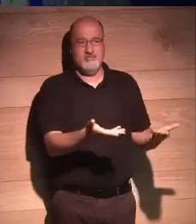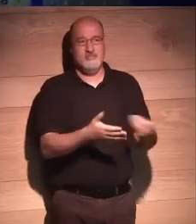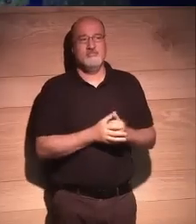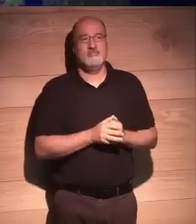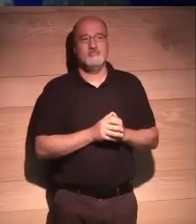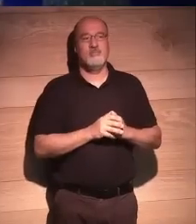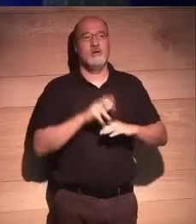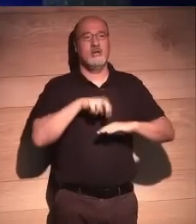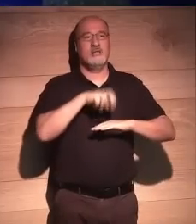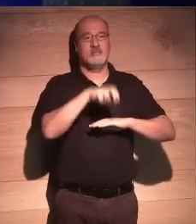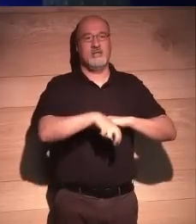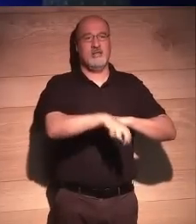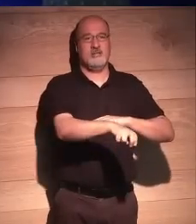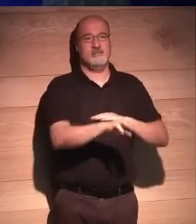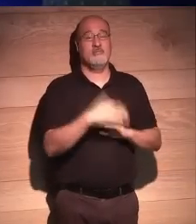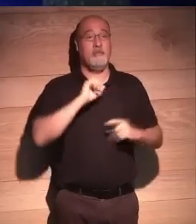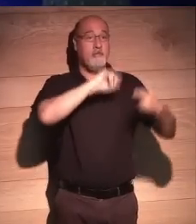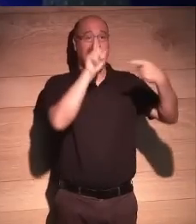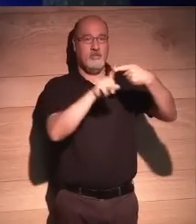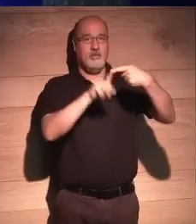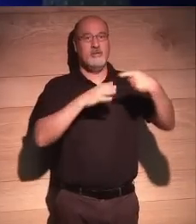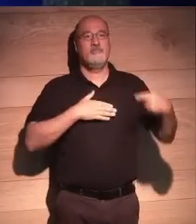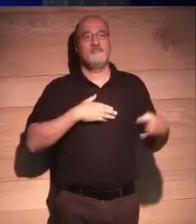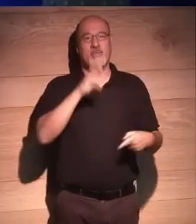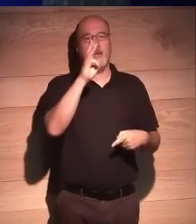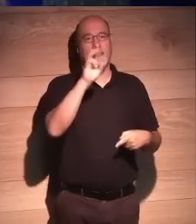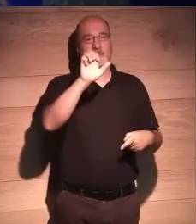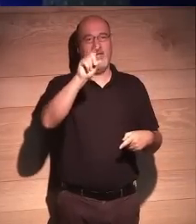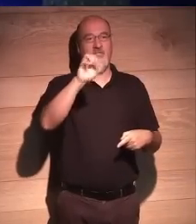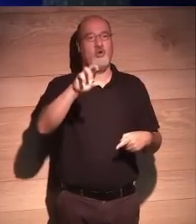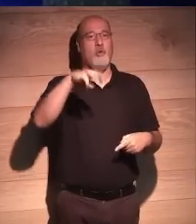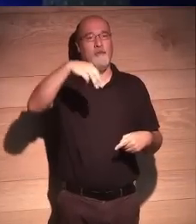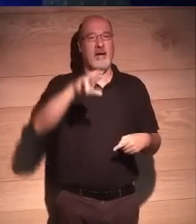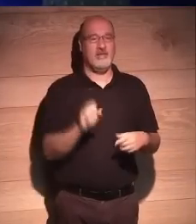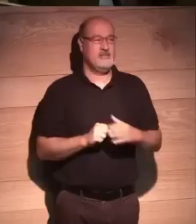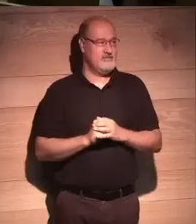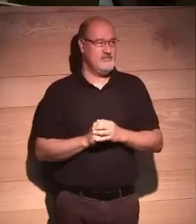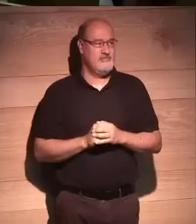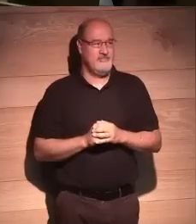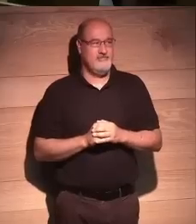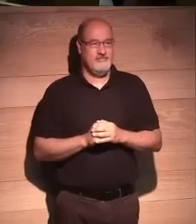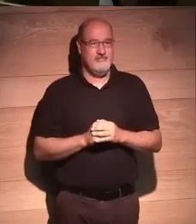me equivoco del orden. El primero en bajar va a ser Pedro Mari Sánchez, por favor.